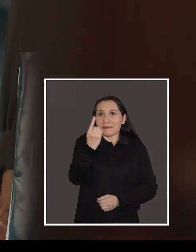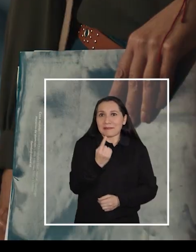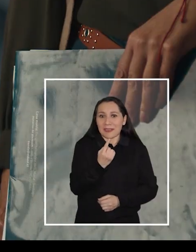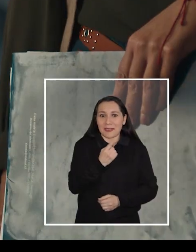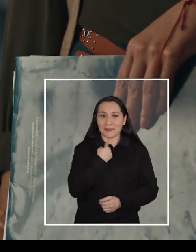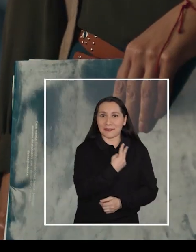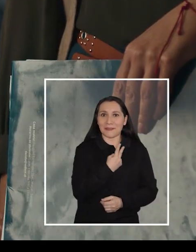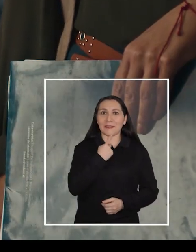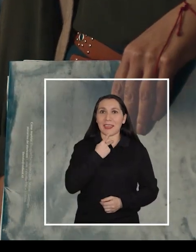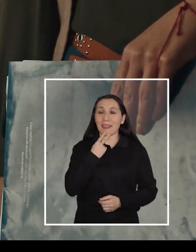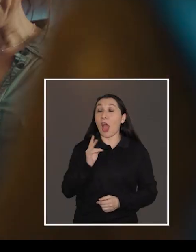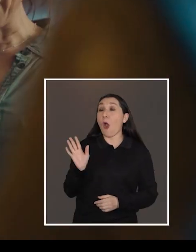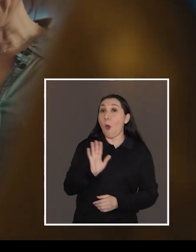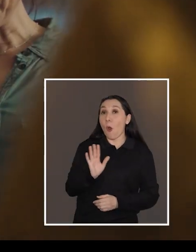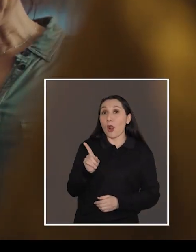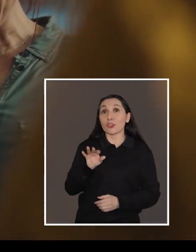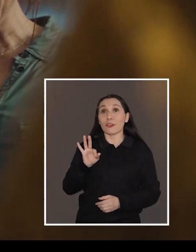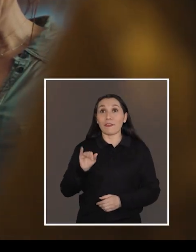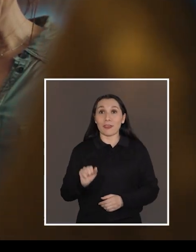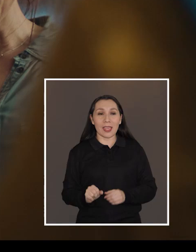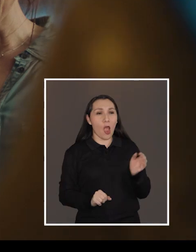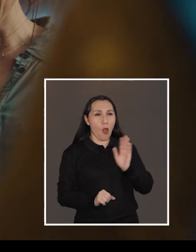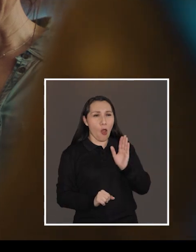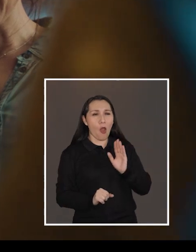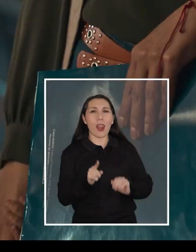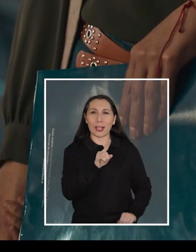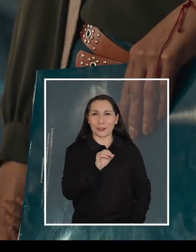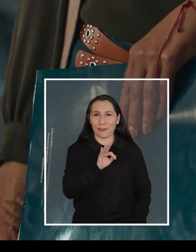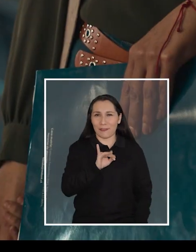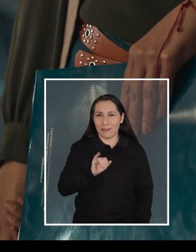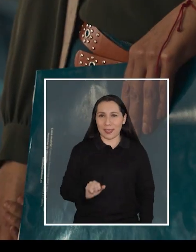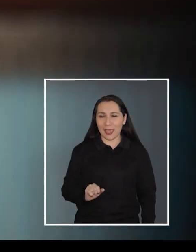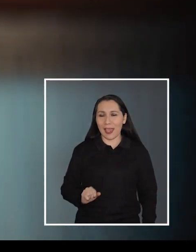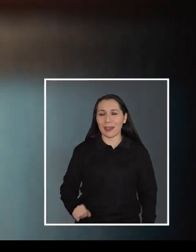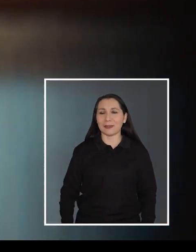llegaste a nuestras vidas. Hola. Hola, Sofía. Hola, Sofía.